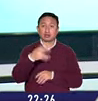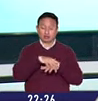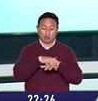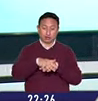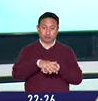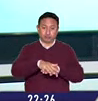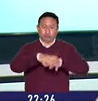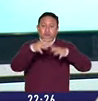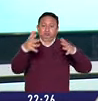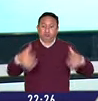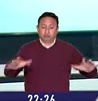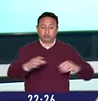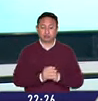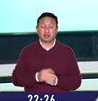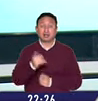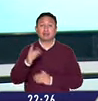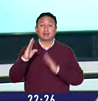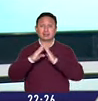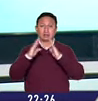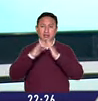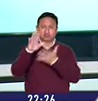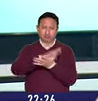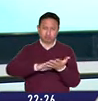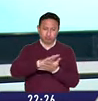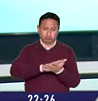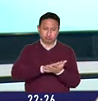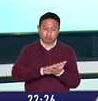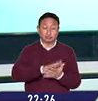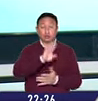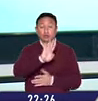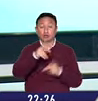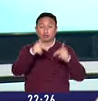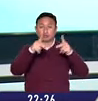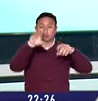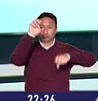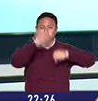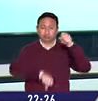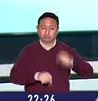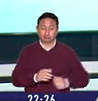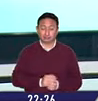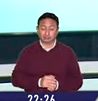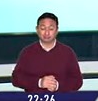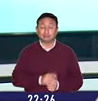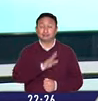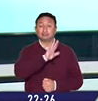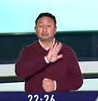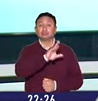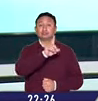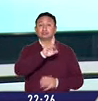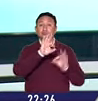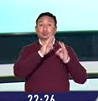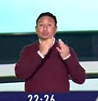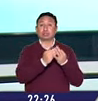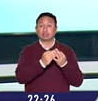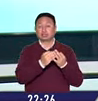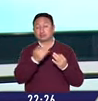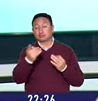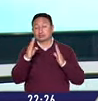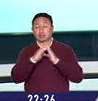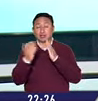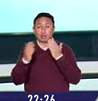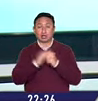causó daños en varias viviendas y destruyó cuatro puentes, desplazando a 51 familias a